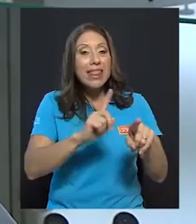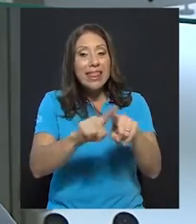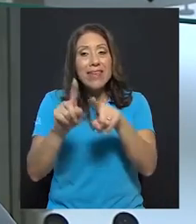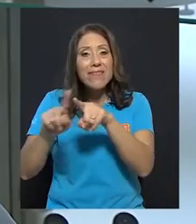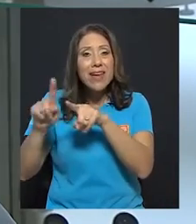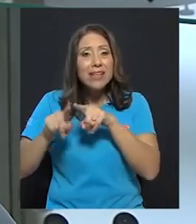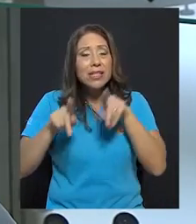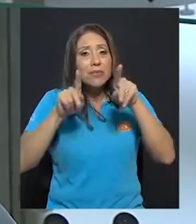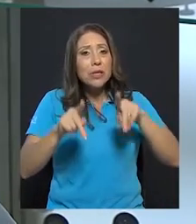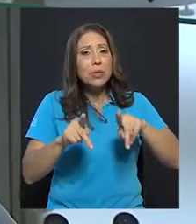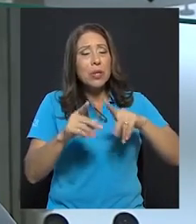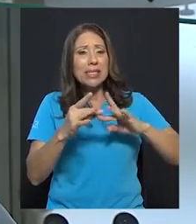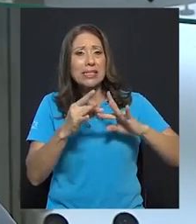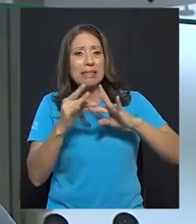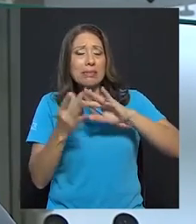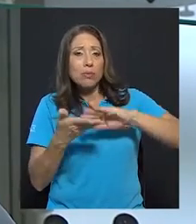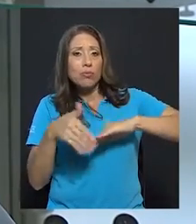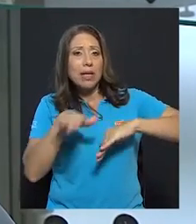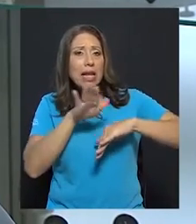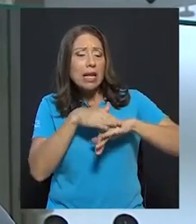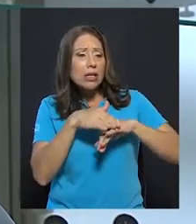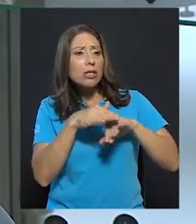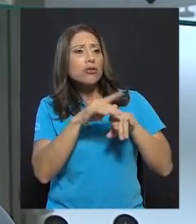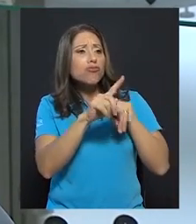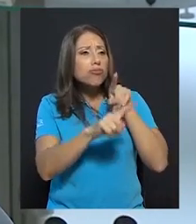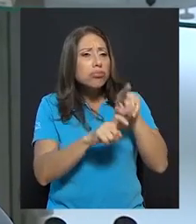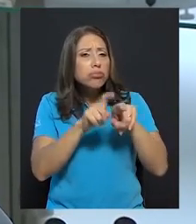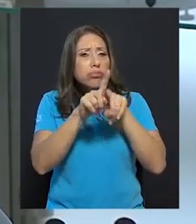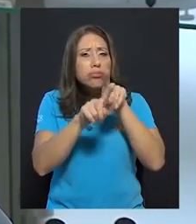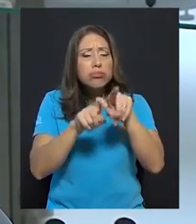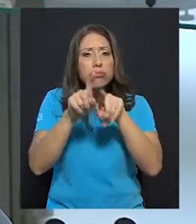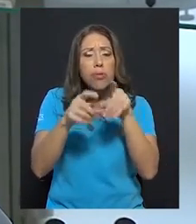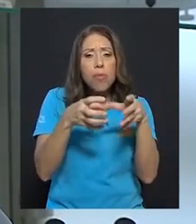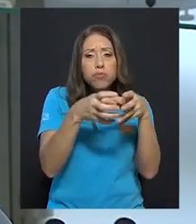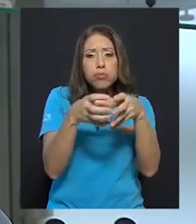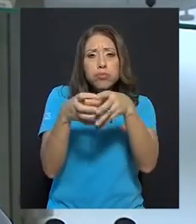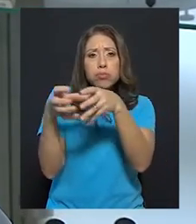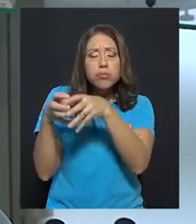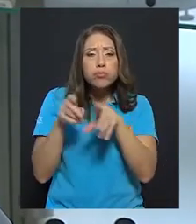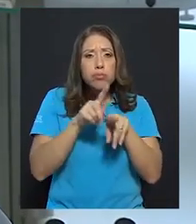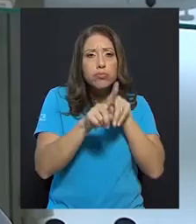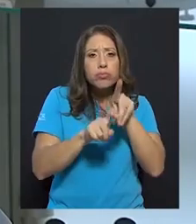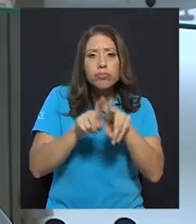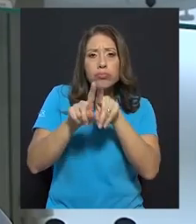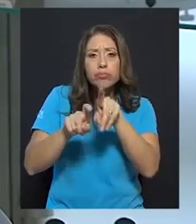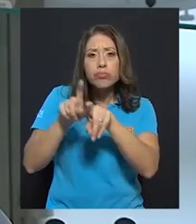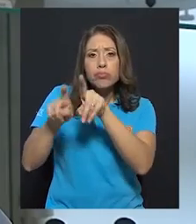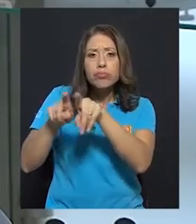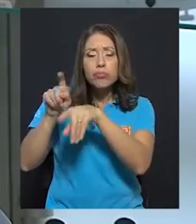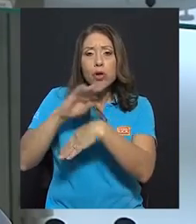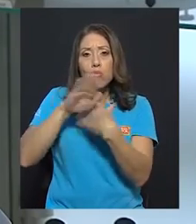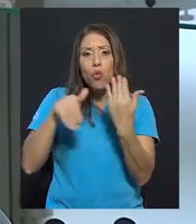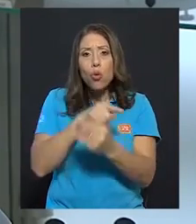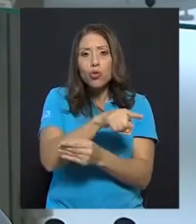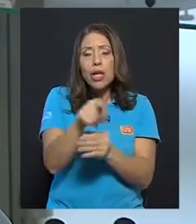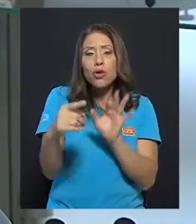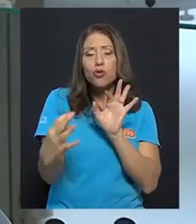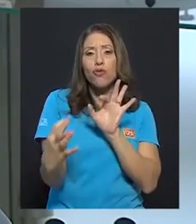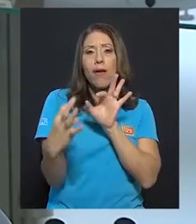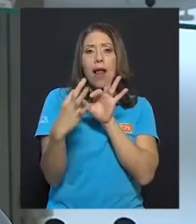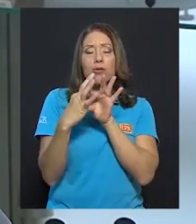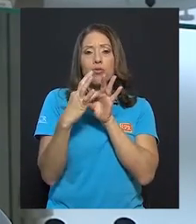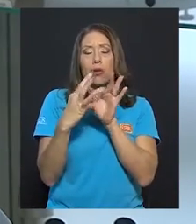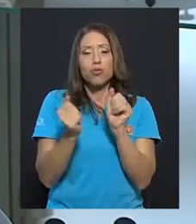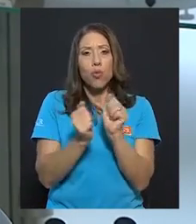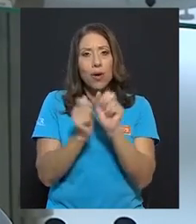a diversos expertos, a múltiples sectores vinculados con la temática del plan de